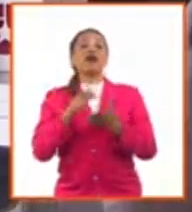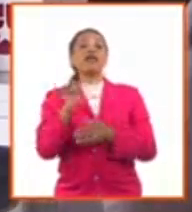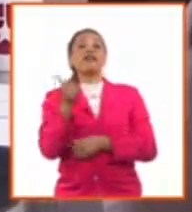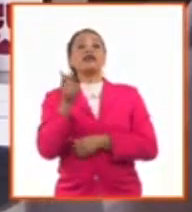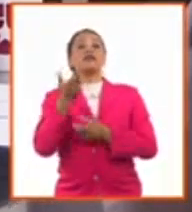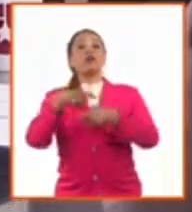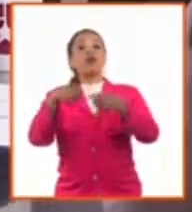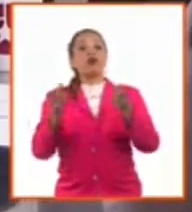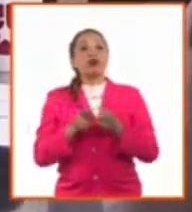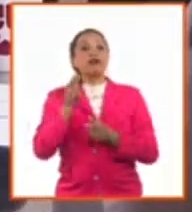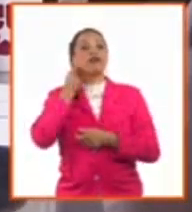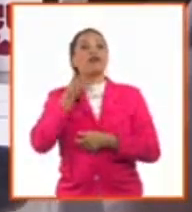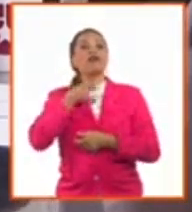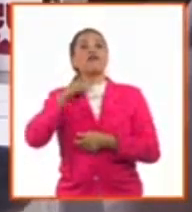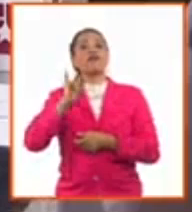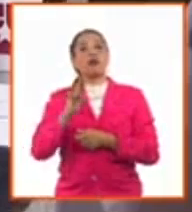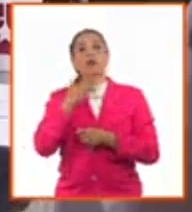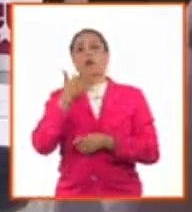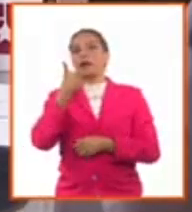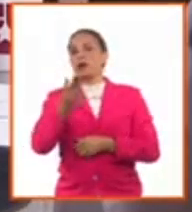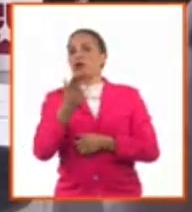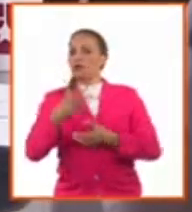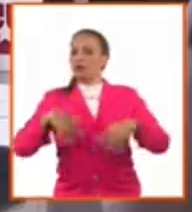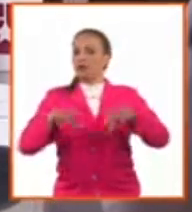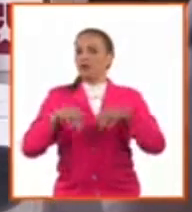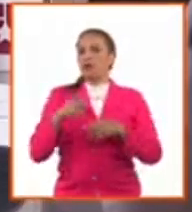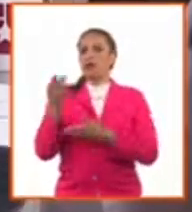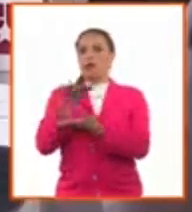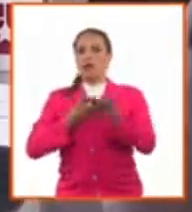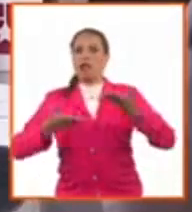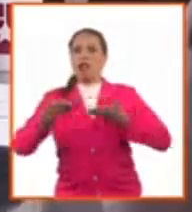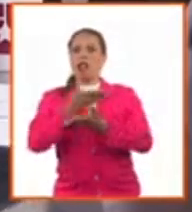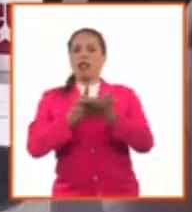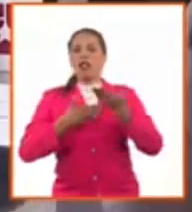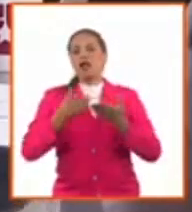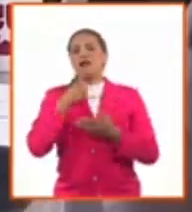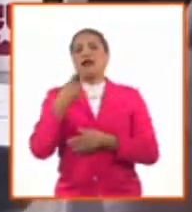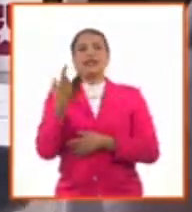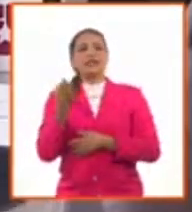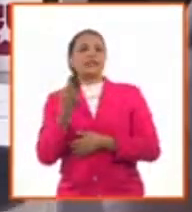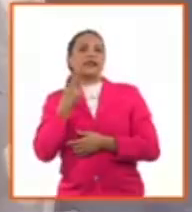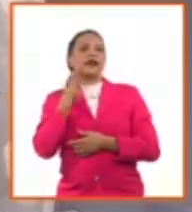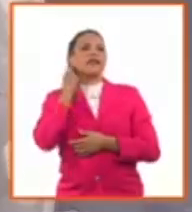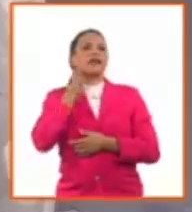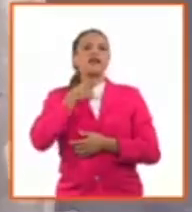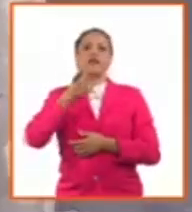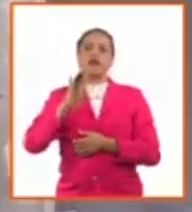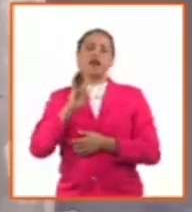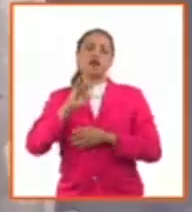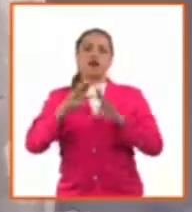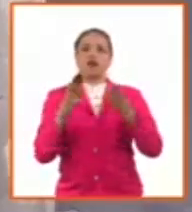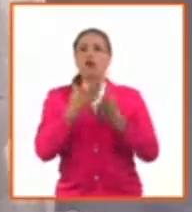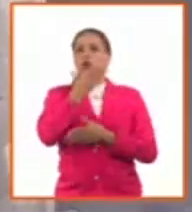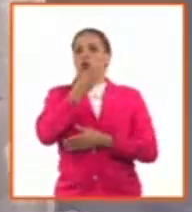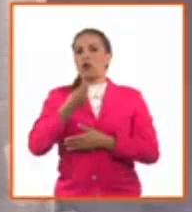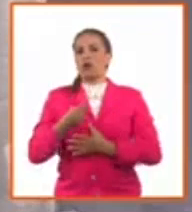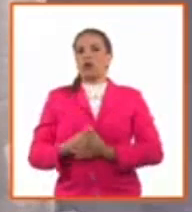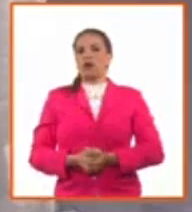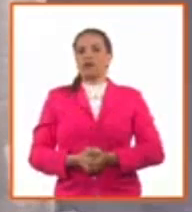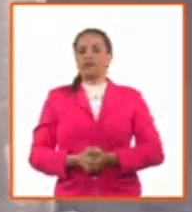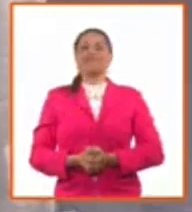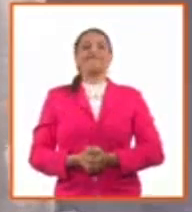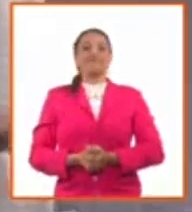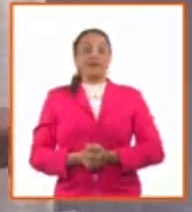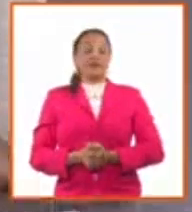Congreso con la FEU en mejores condiciones para enfrentar este debate y las necesidades propias del estudiante universitario? Bueno, has dicho